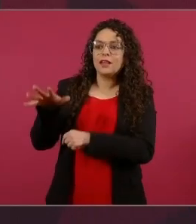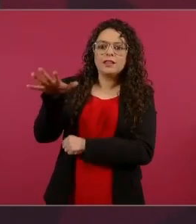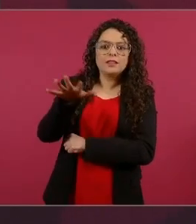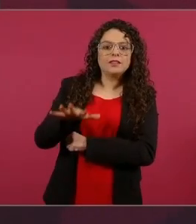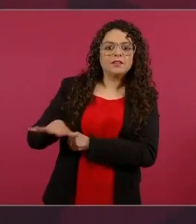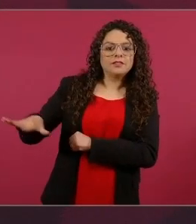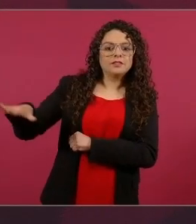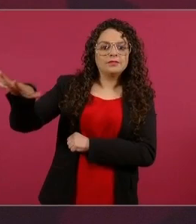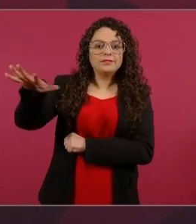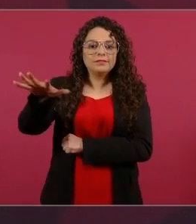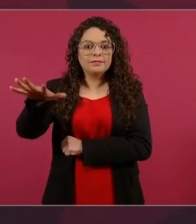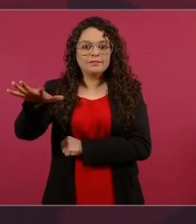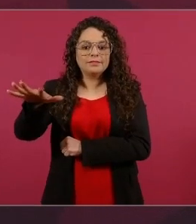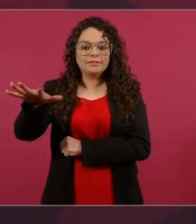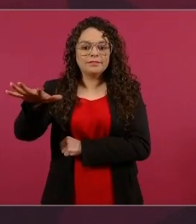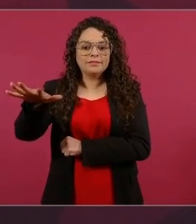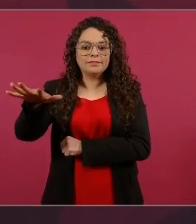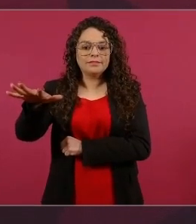consecuencia